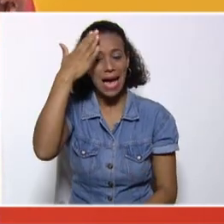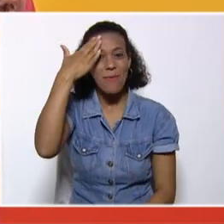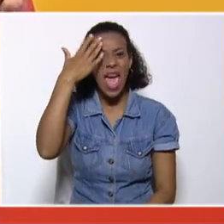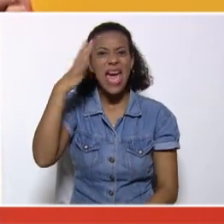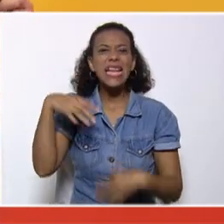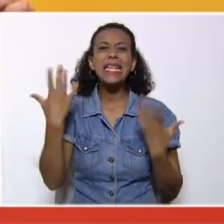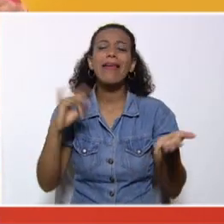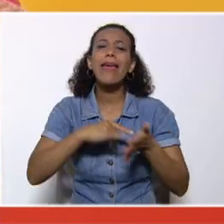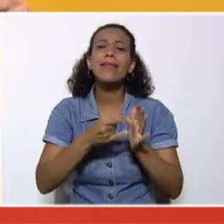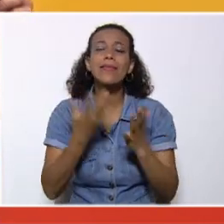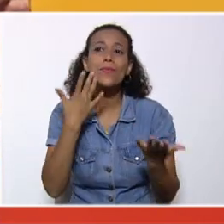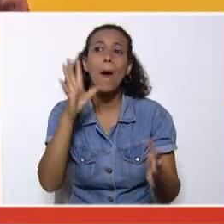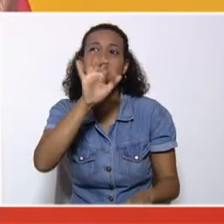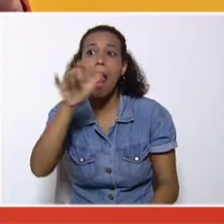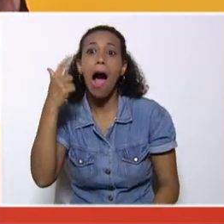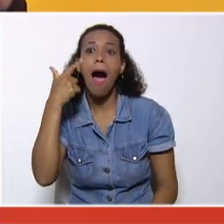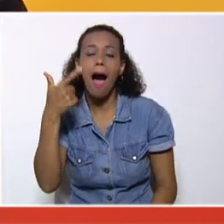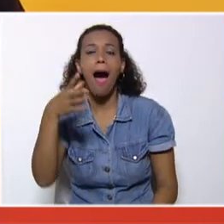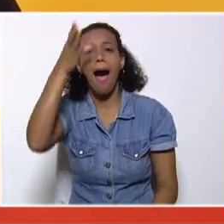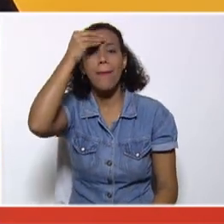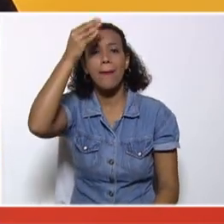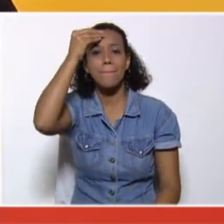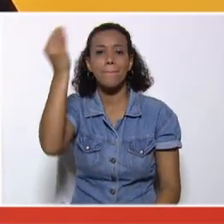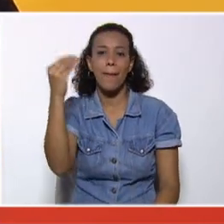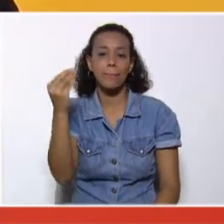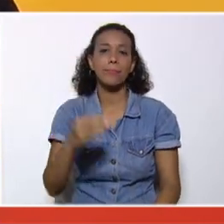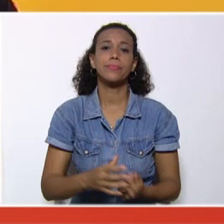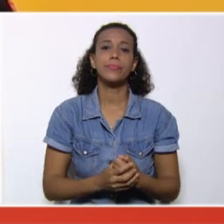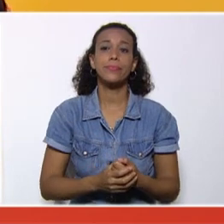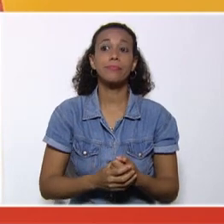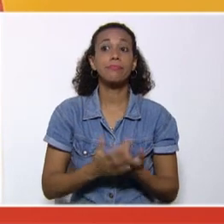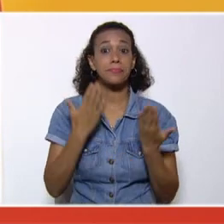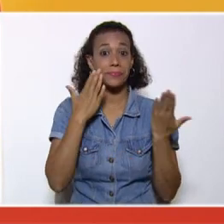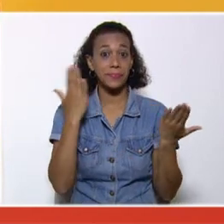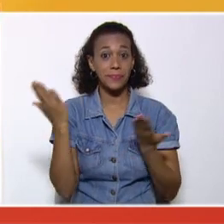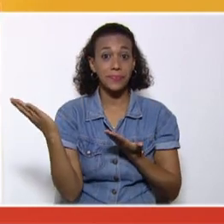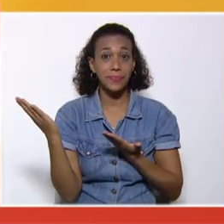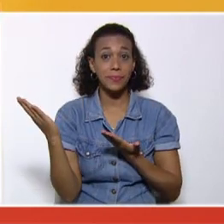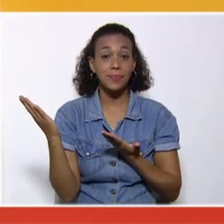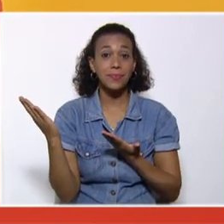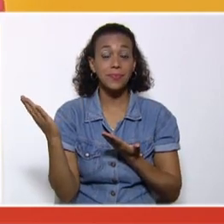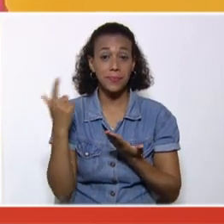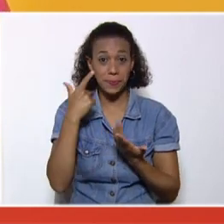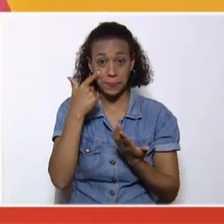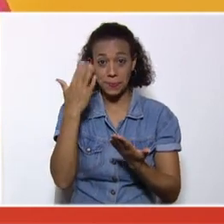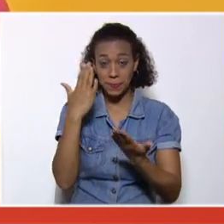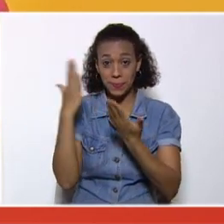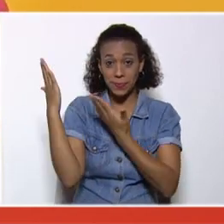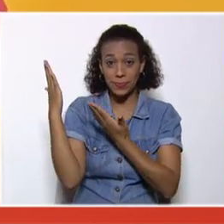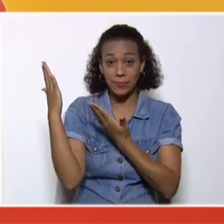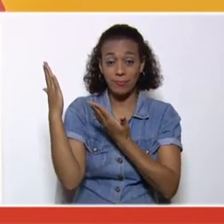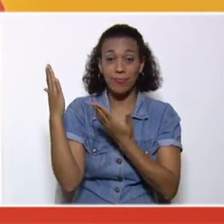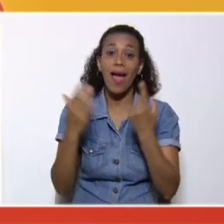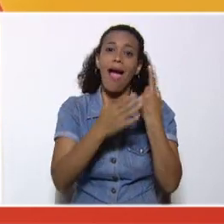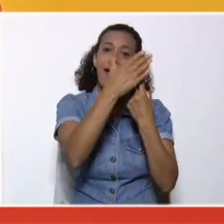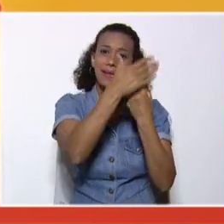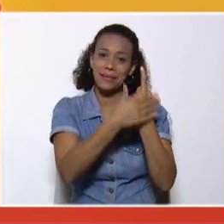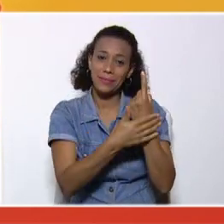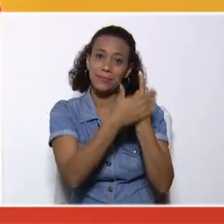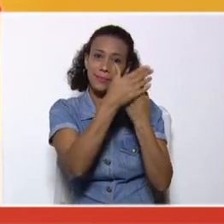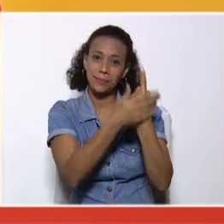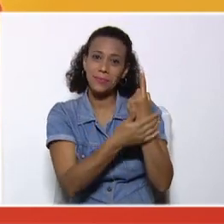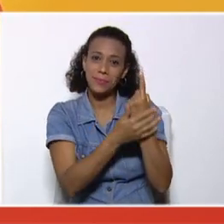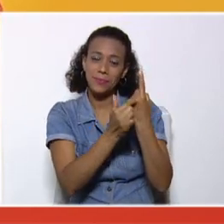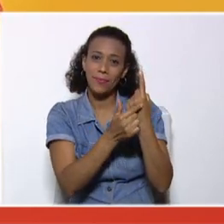pueda compartir con otros y otras. En esta oportunidad, entonces, como pueden observar acá, está de espalda y